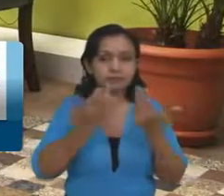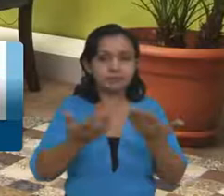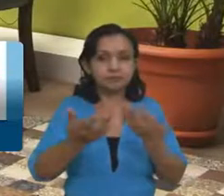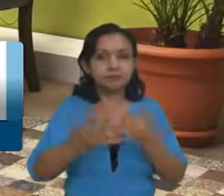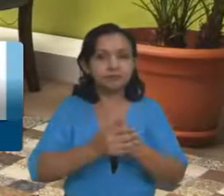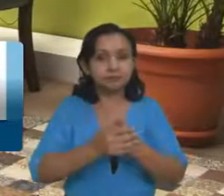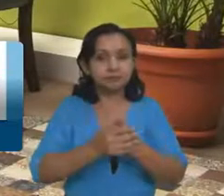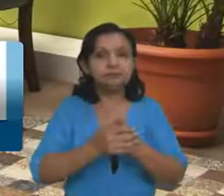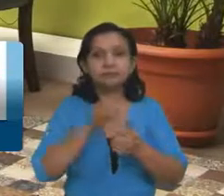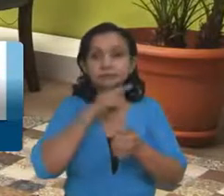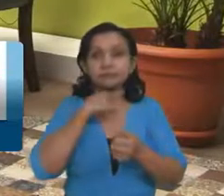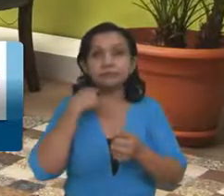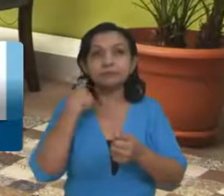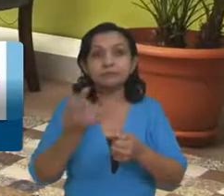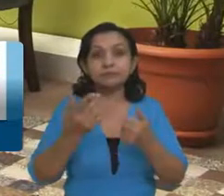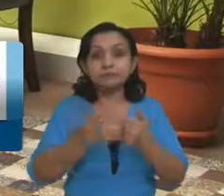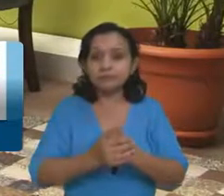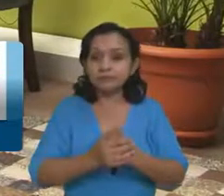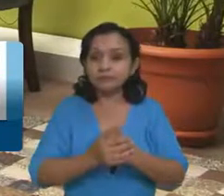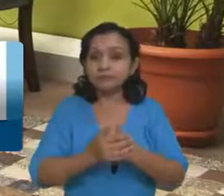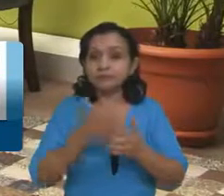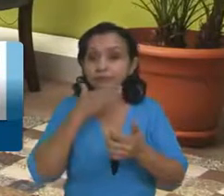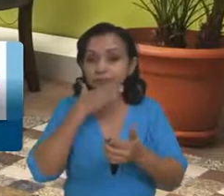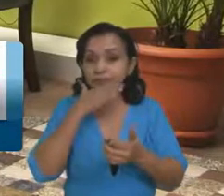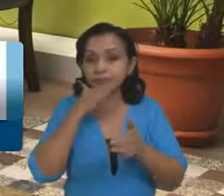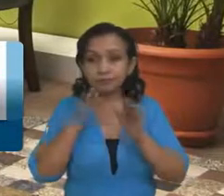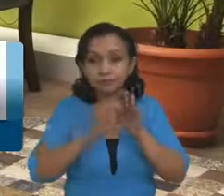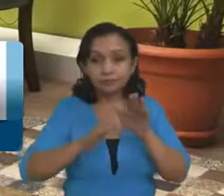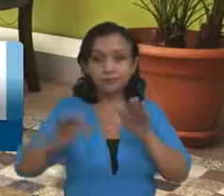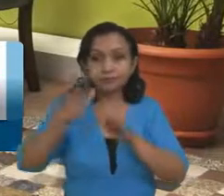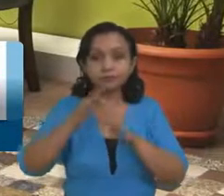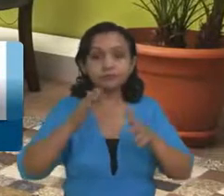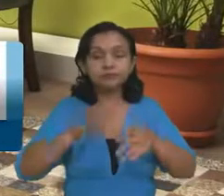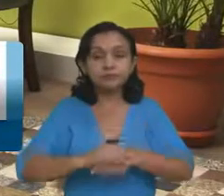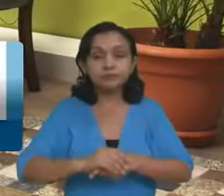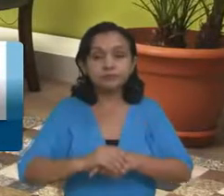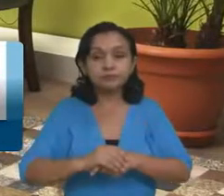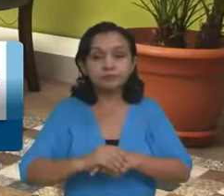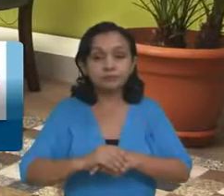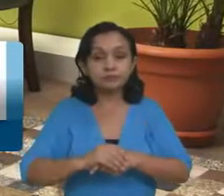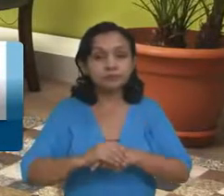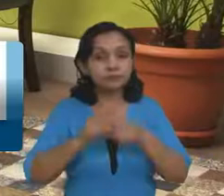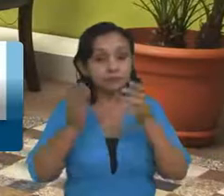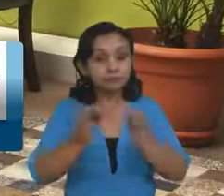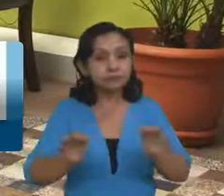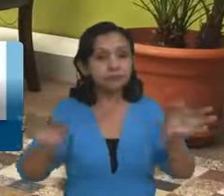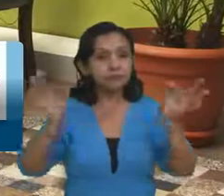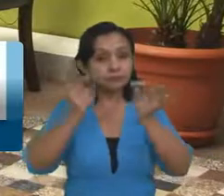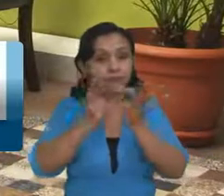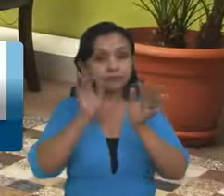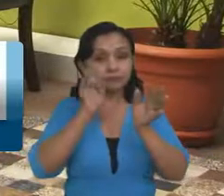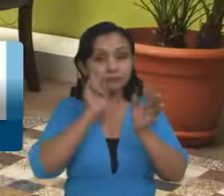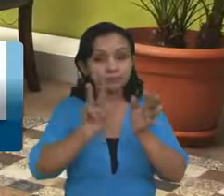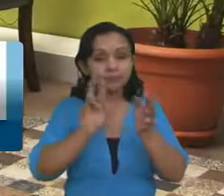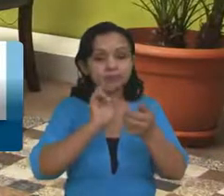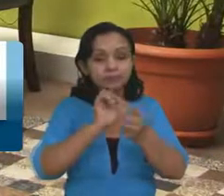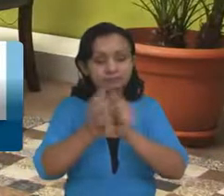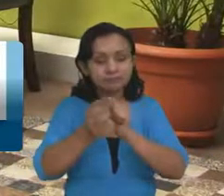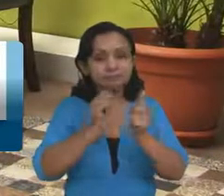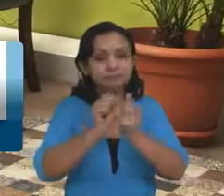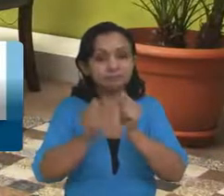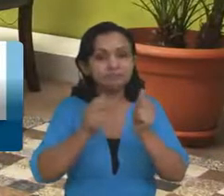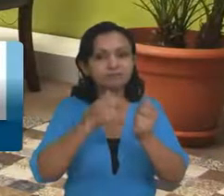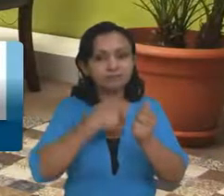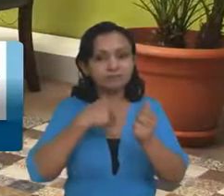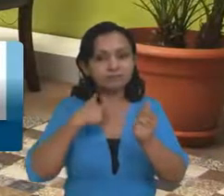lo fracture de exacto, verdad. Exacto, exacto. O compliquemos más la situación, pues. Pero ya. Eso es muy frecuente, doctor, con los deportistas. Con los deportistas,